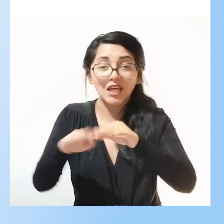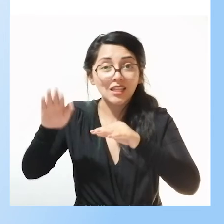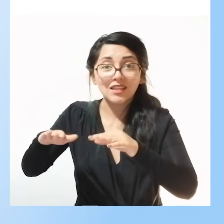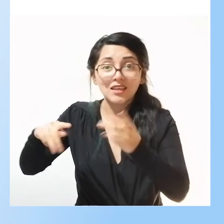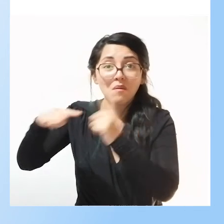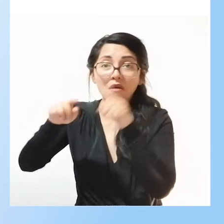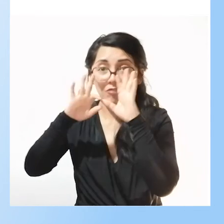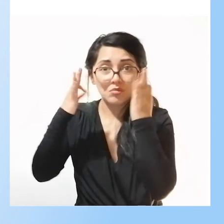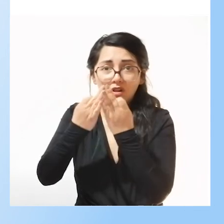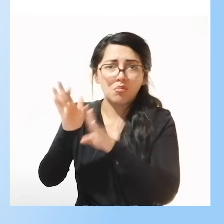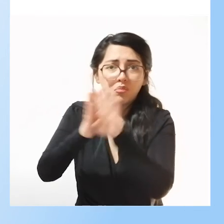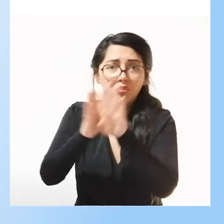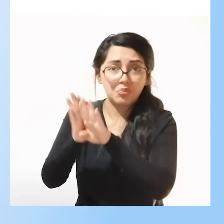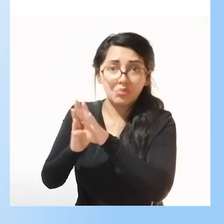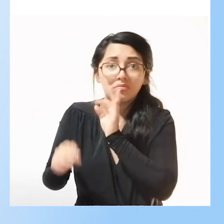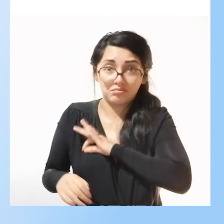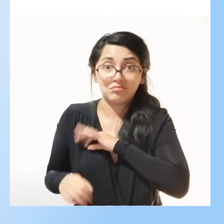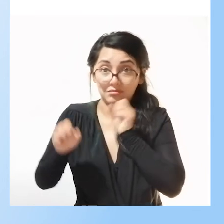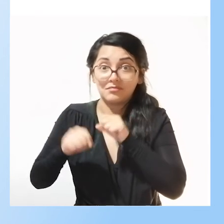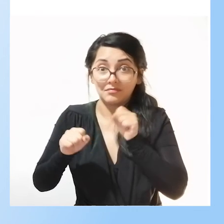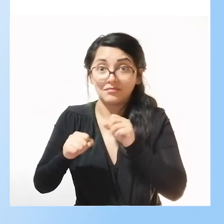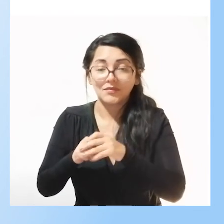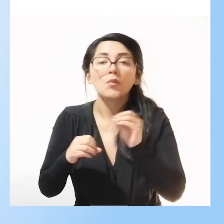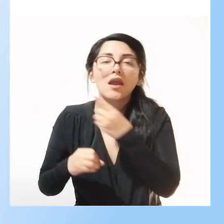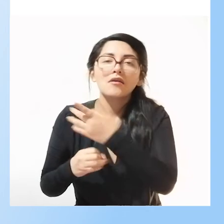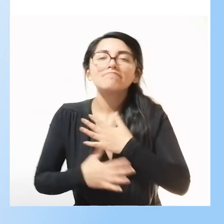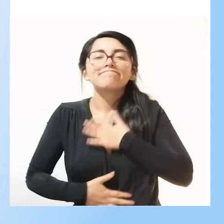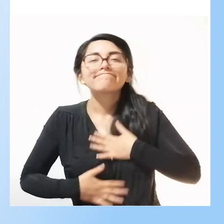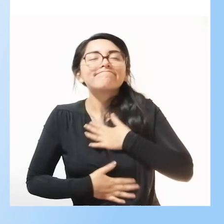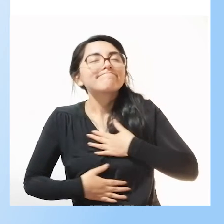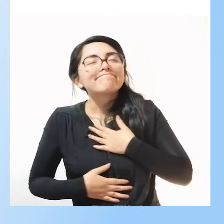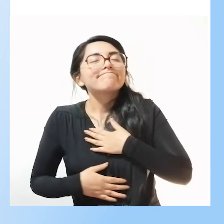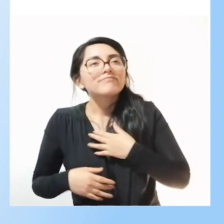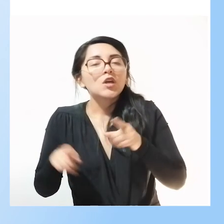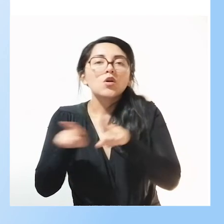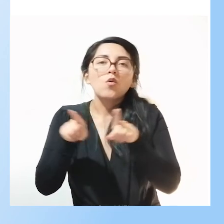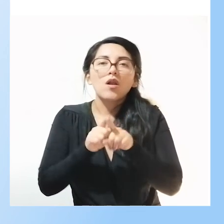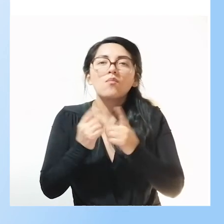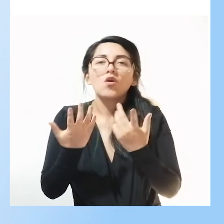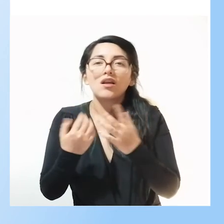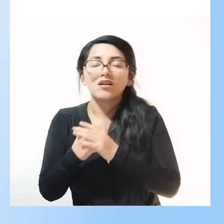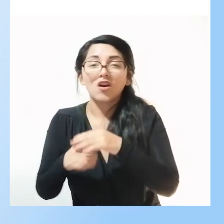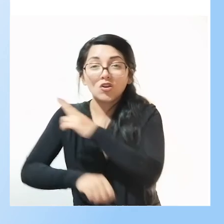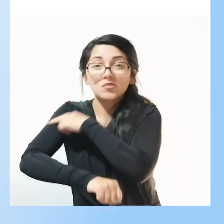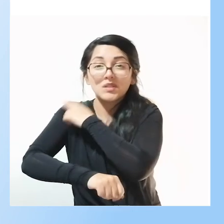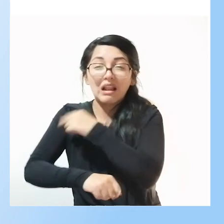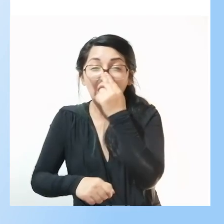sus familias. Es decir, aporta bienestar, aporta normalidad